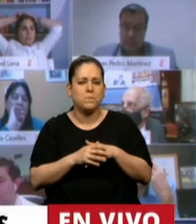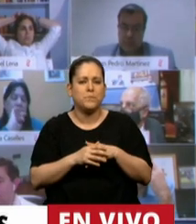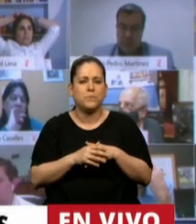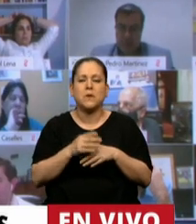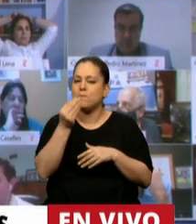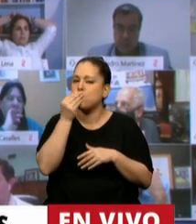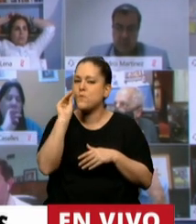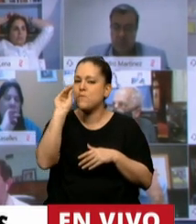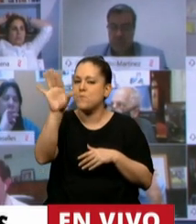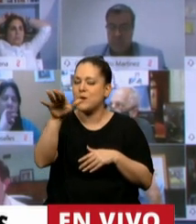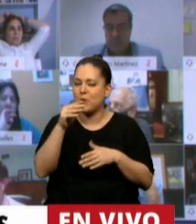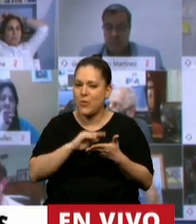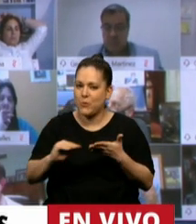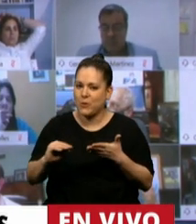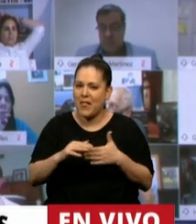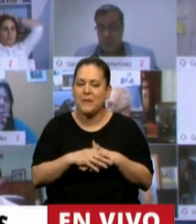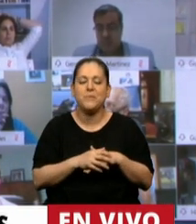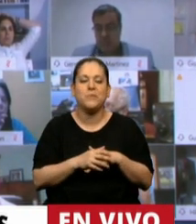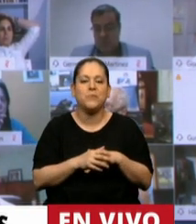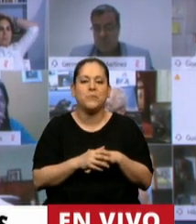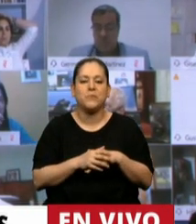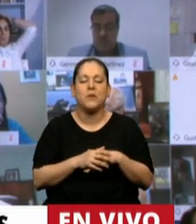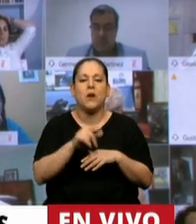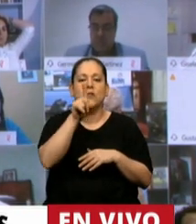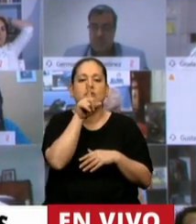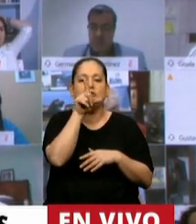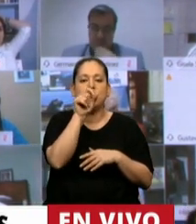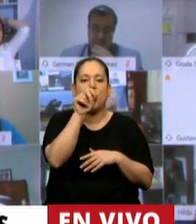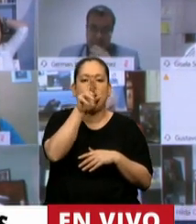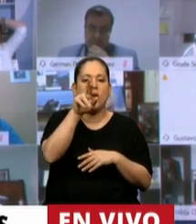le mando un beso diputada torelo